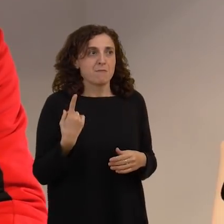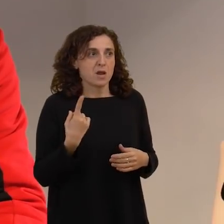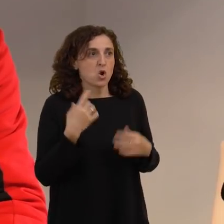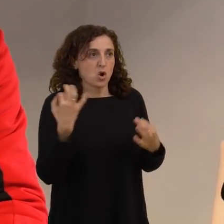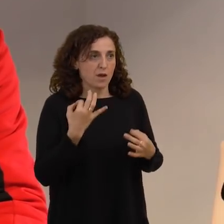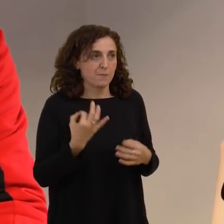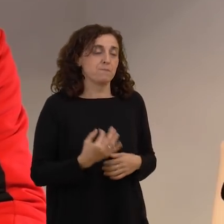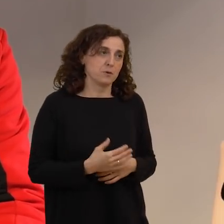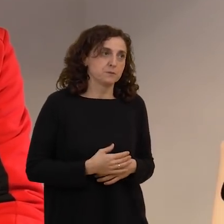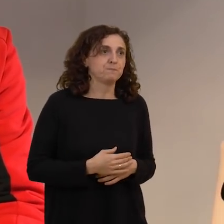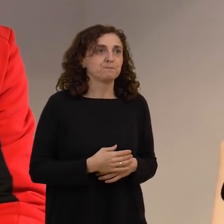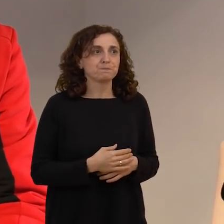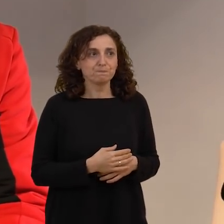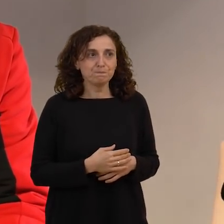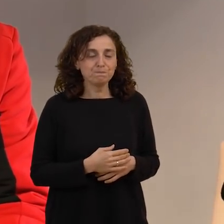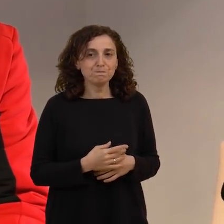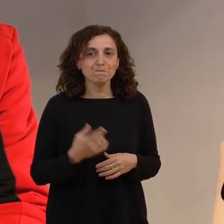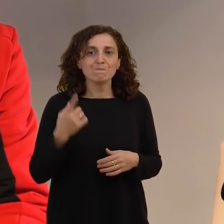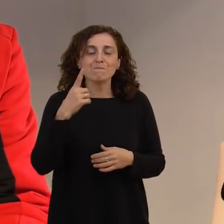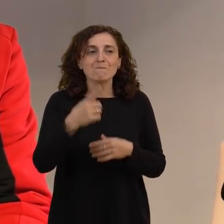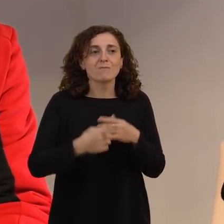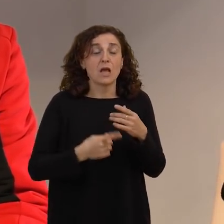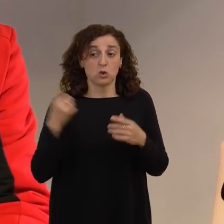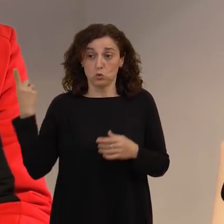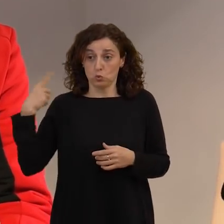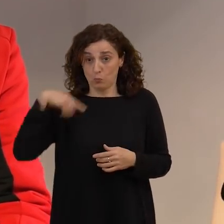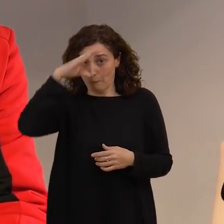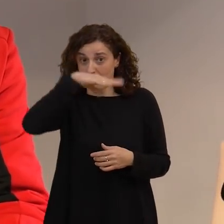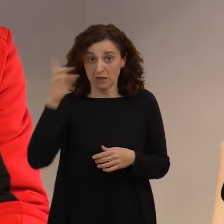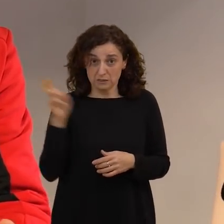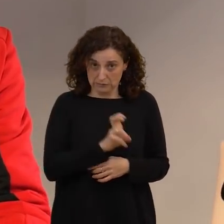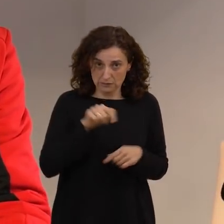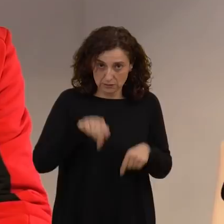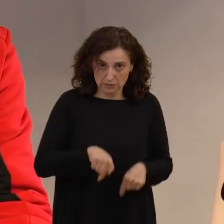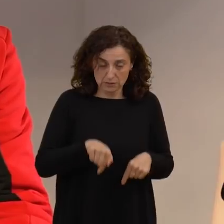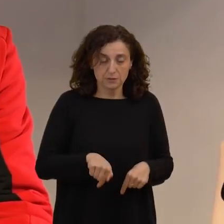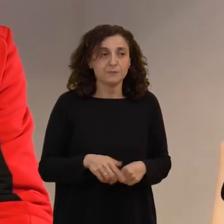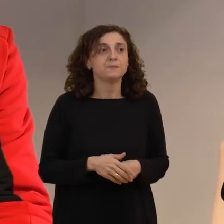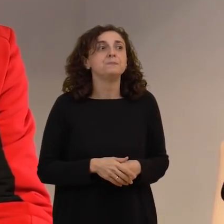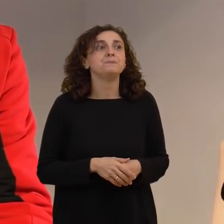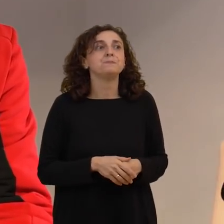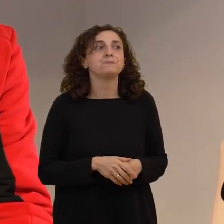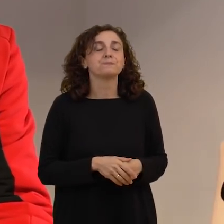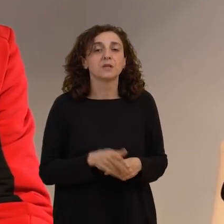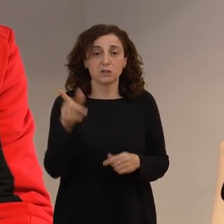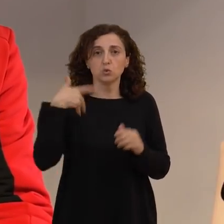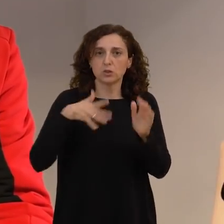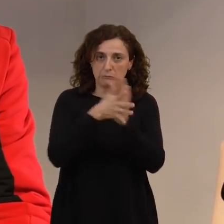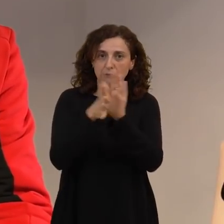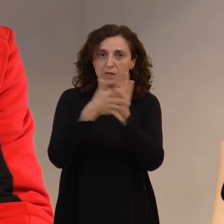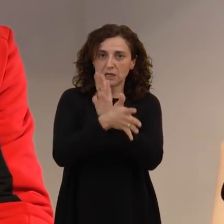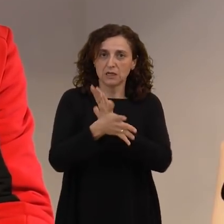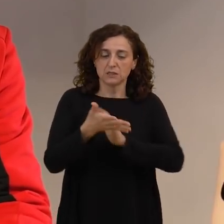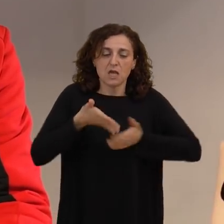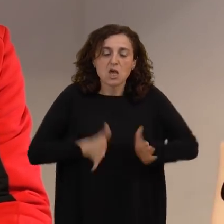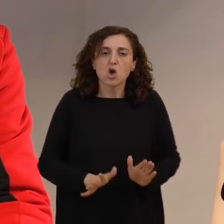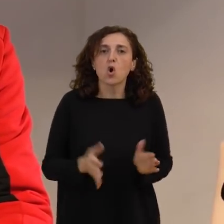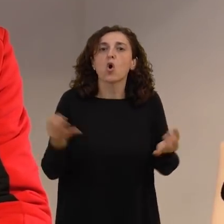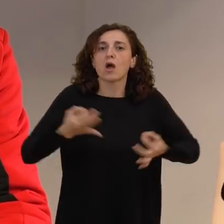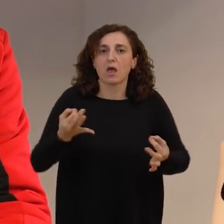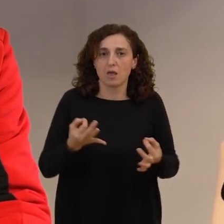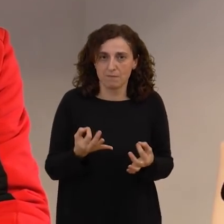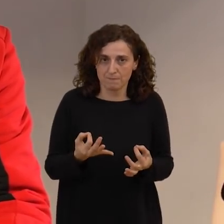paso lo que hacen es, tú llegas aquí, les explicas lo que tiene tu hijo,